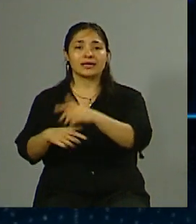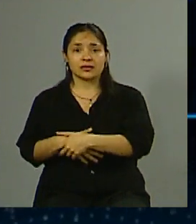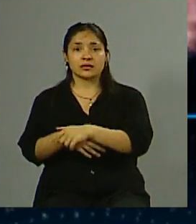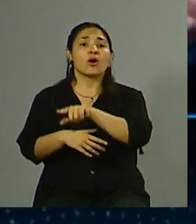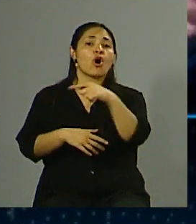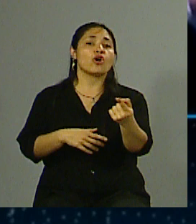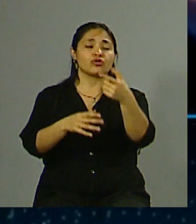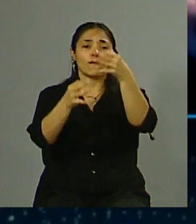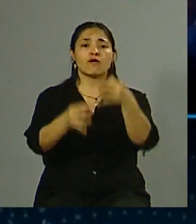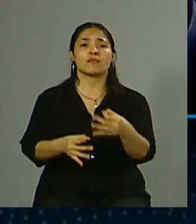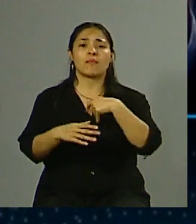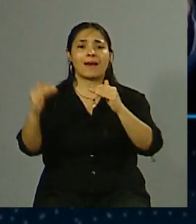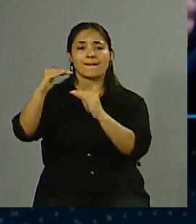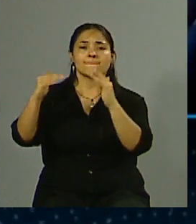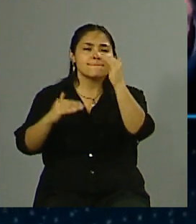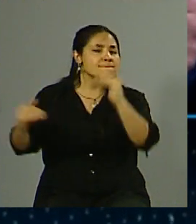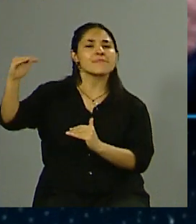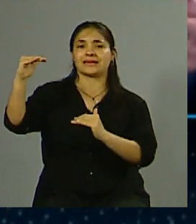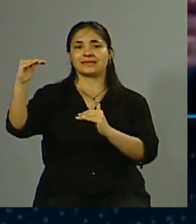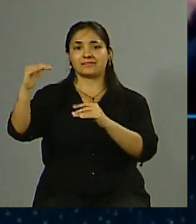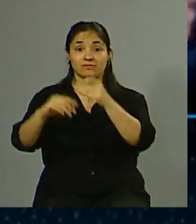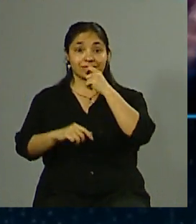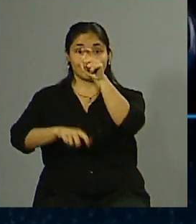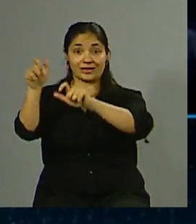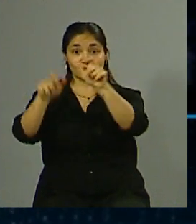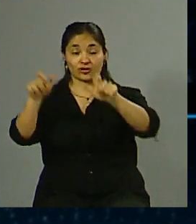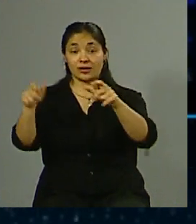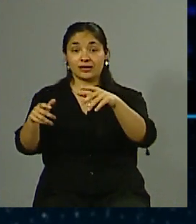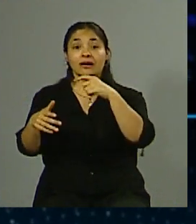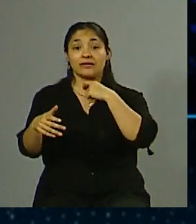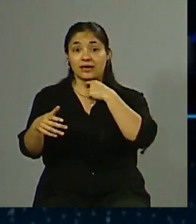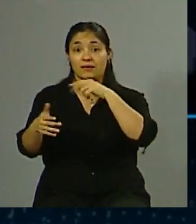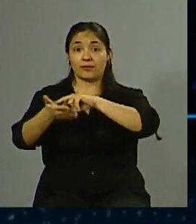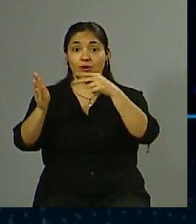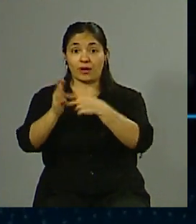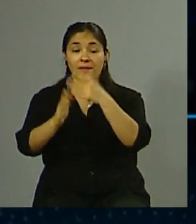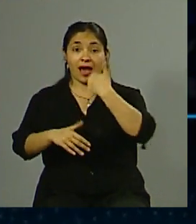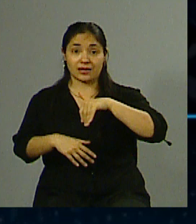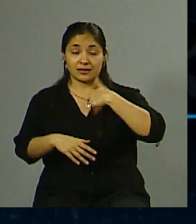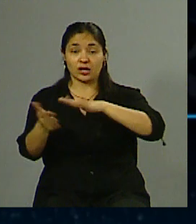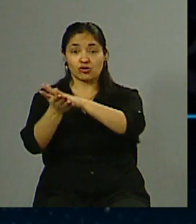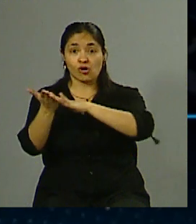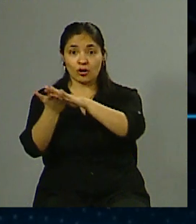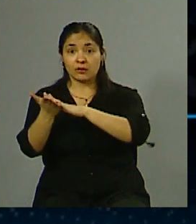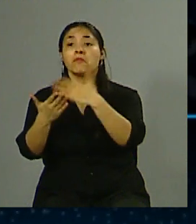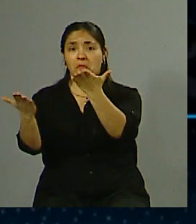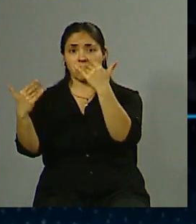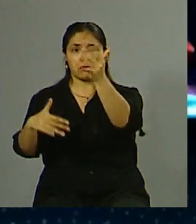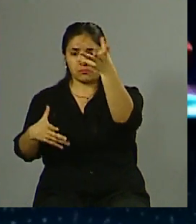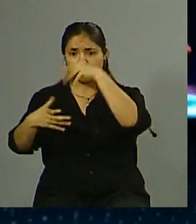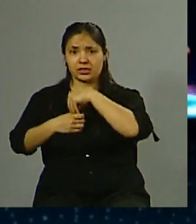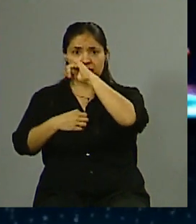Y todos aquellos que se quieran sumar a arreglar los problemas de los argentinos son bienvenidos, no como tu espacio que